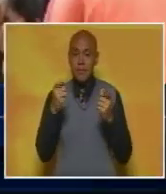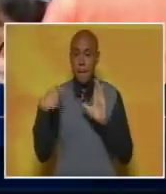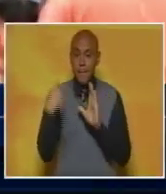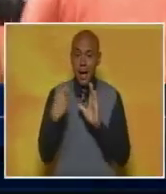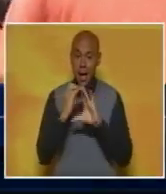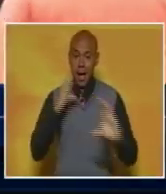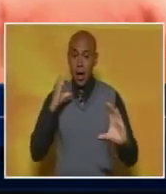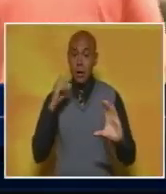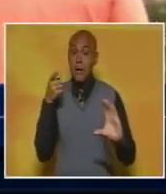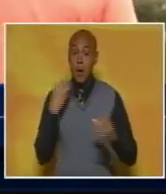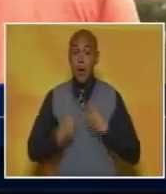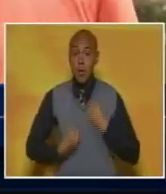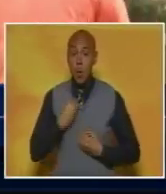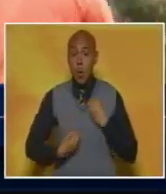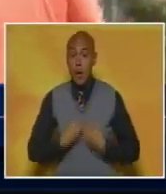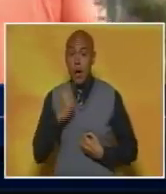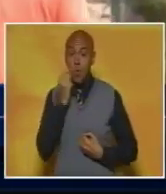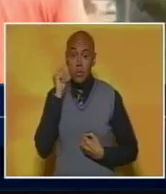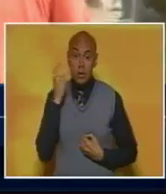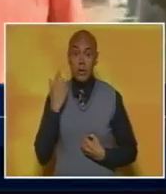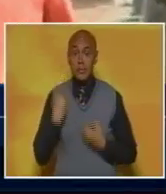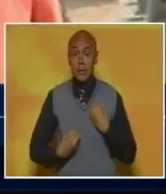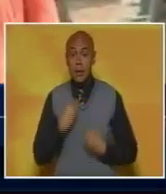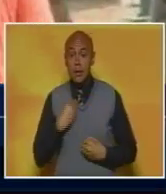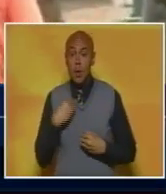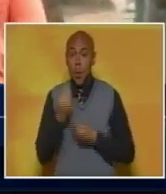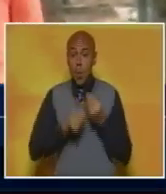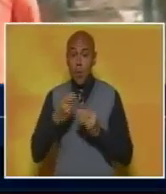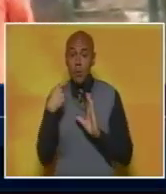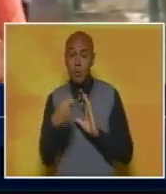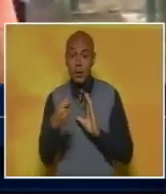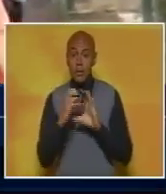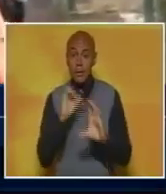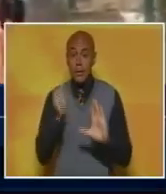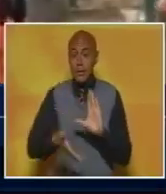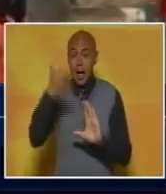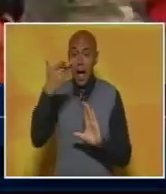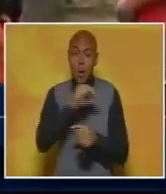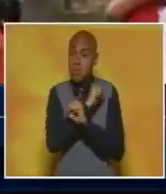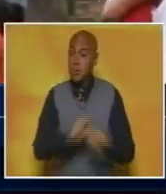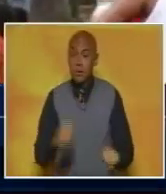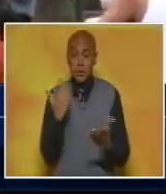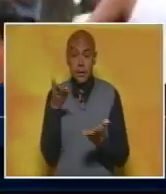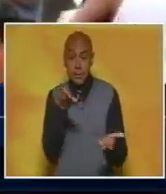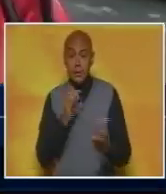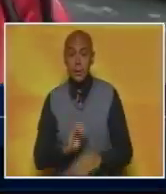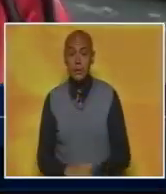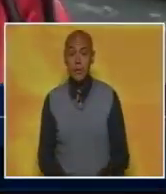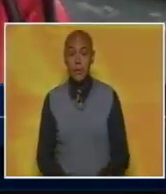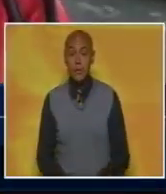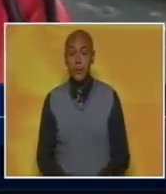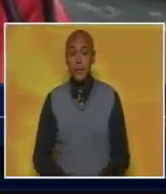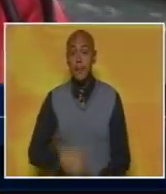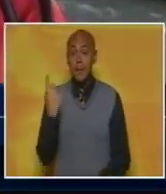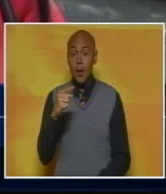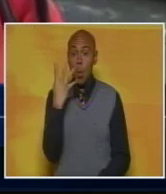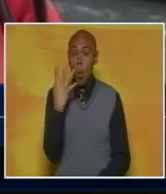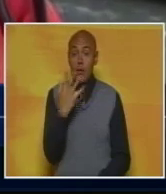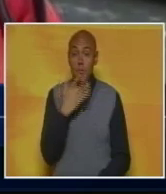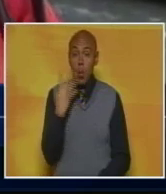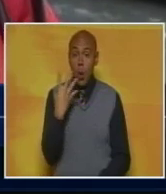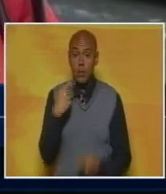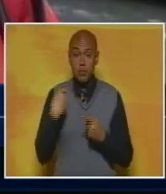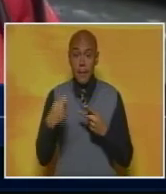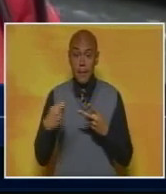una preocupación para quienes utilizan el transporte público debido al costo que esto podría representar. 4 pasajes son